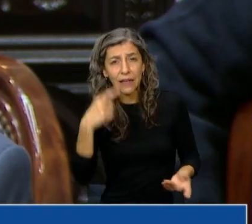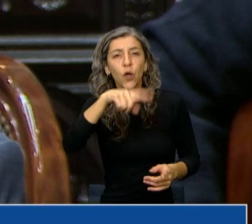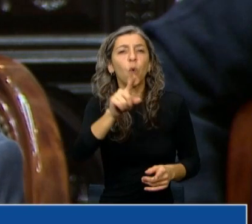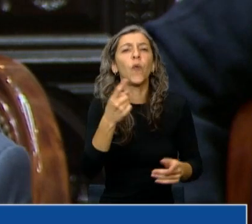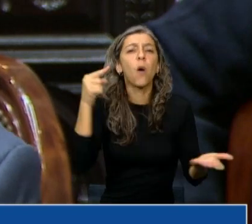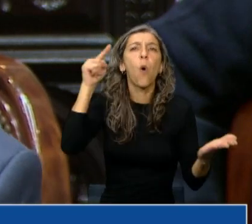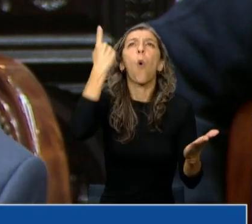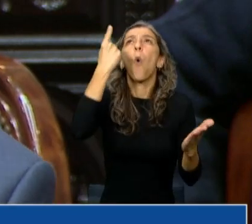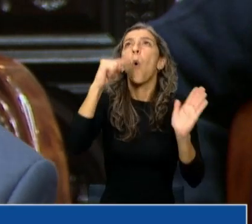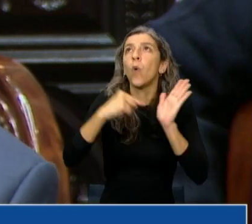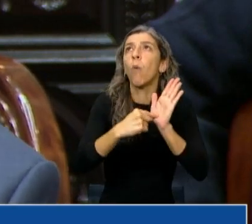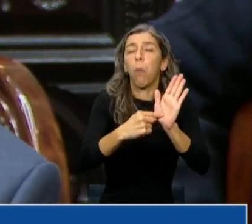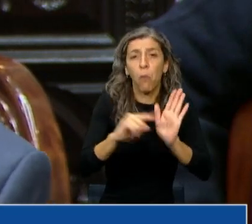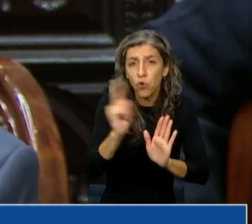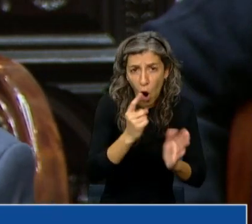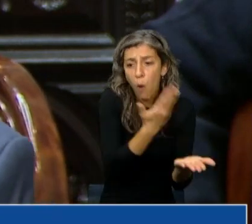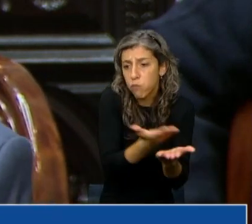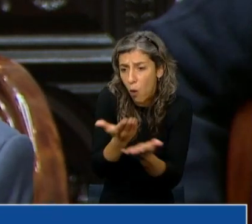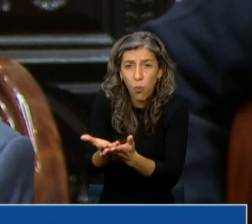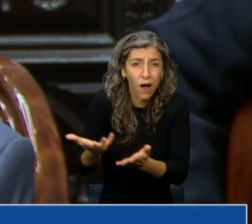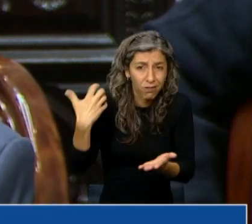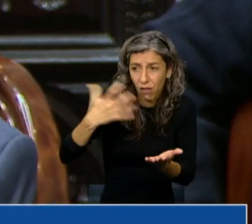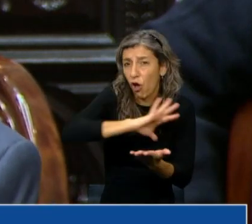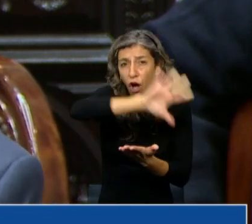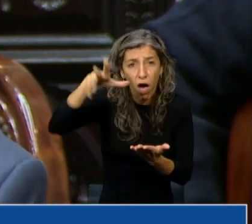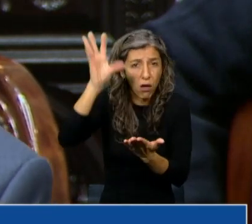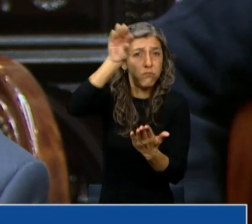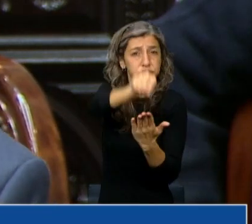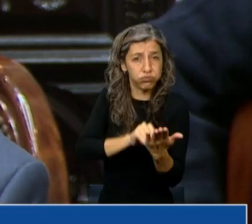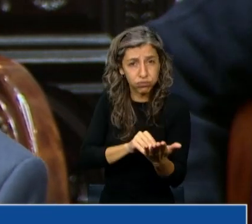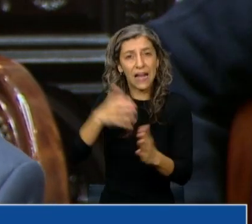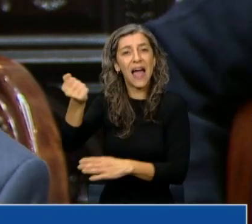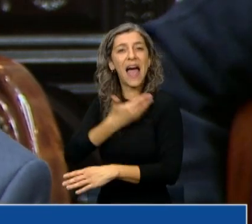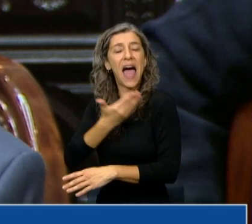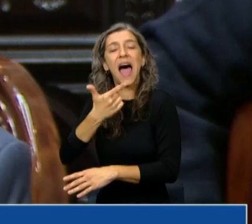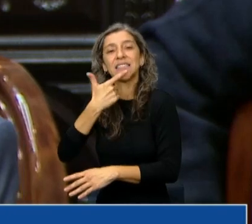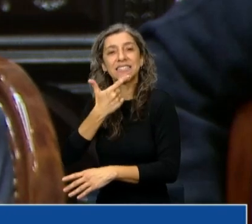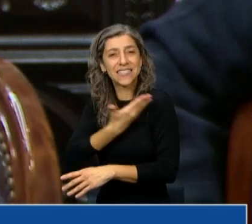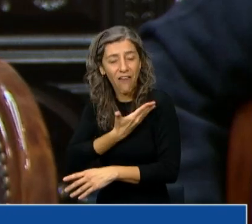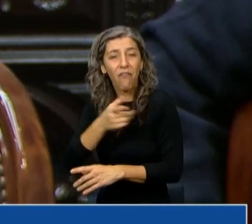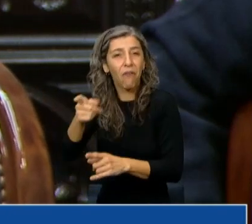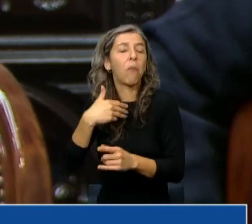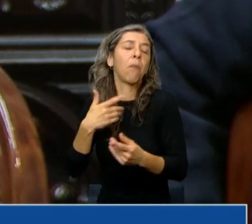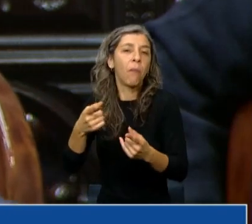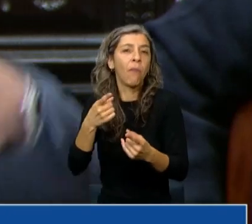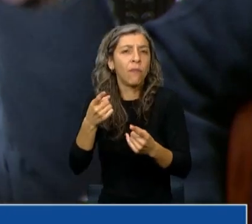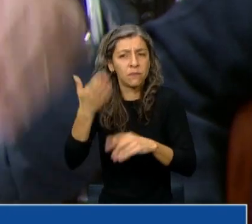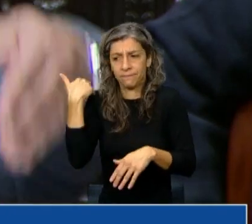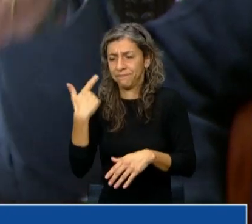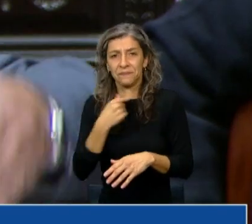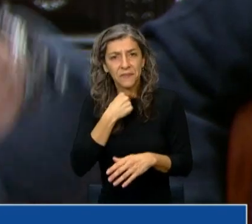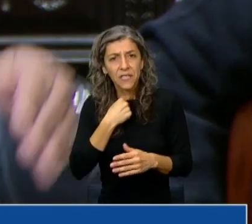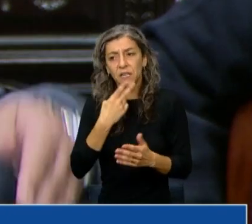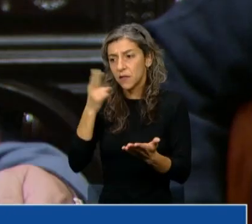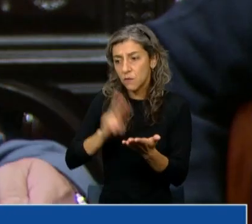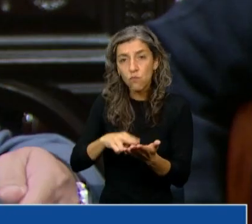en particular. Un integrante de su bloque, que es el diputado Acef, en el 2020 presentó un proyecto para eliminar la cuarta categoría,